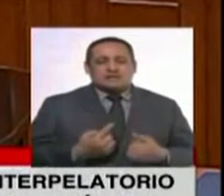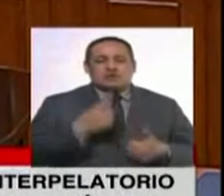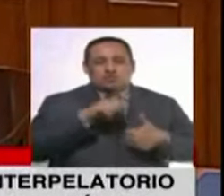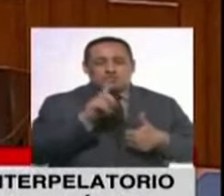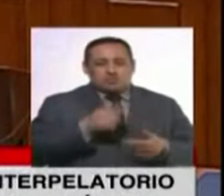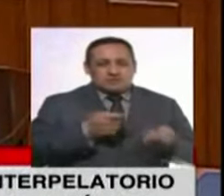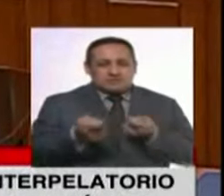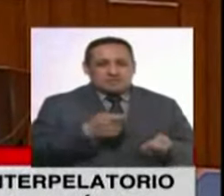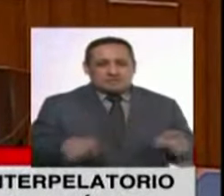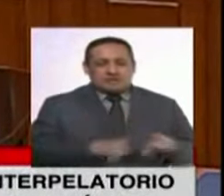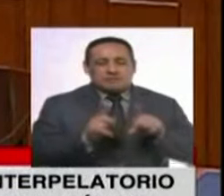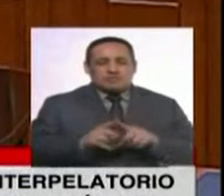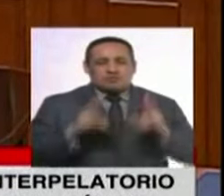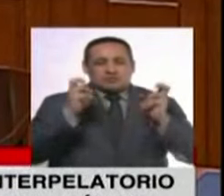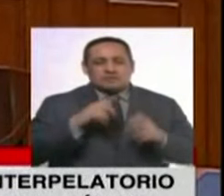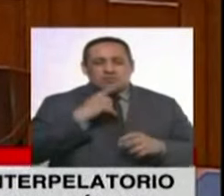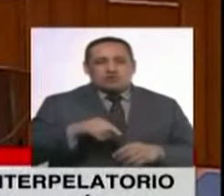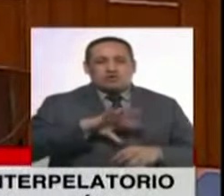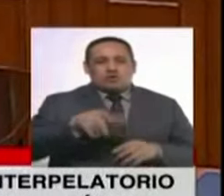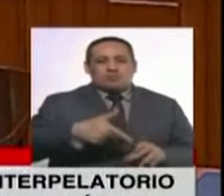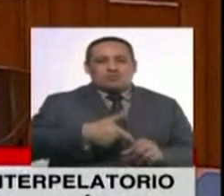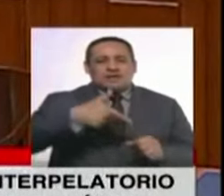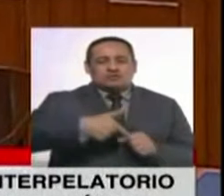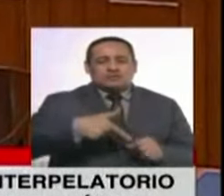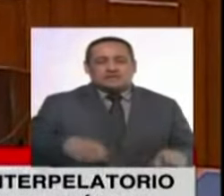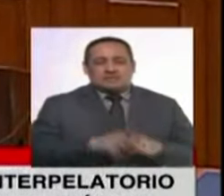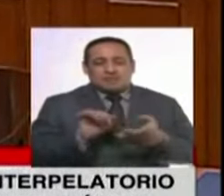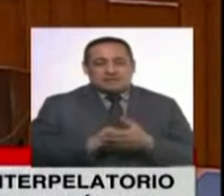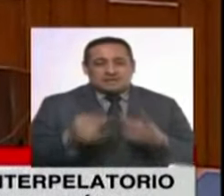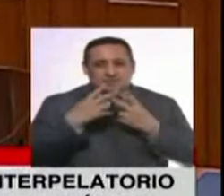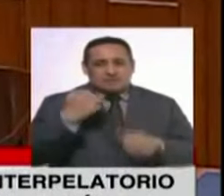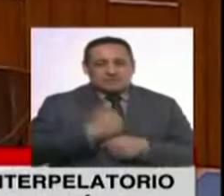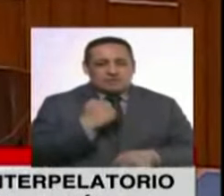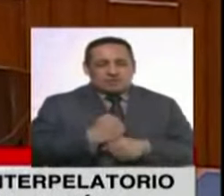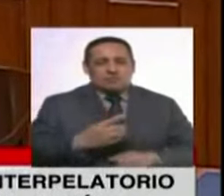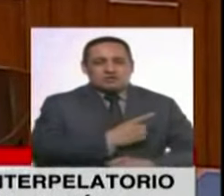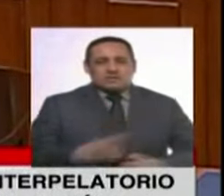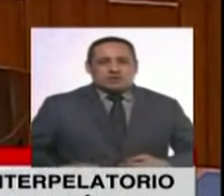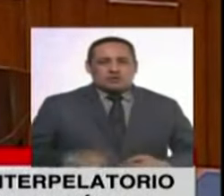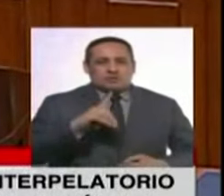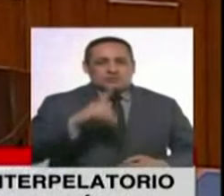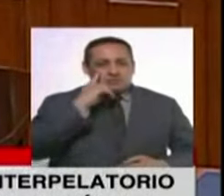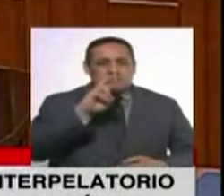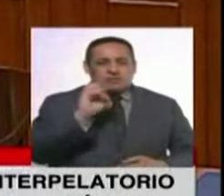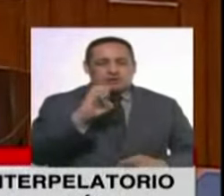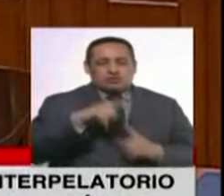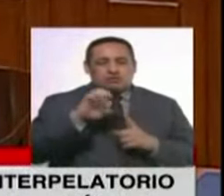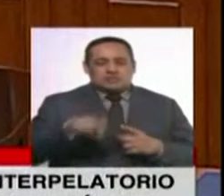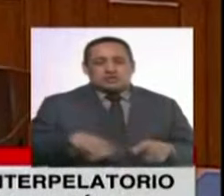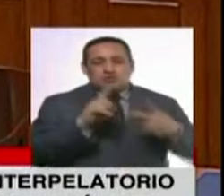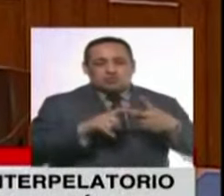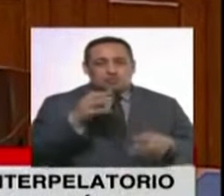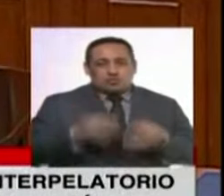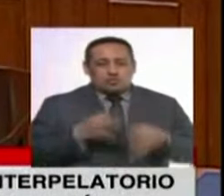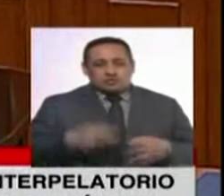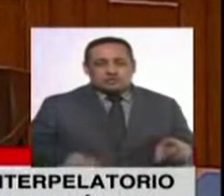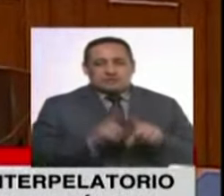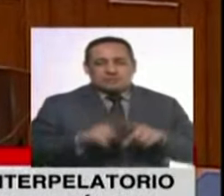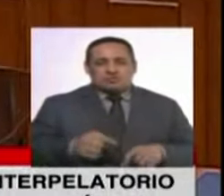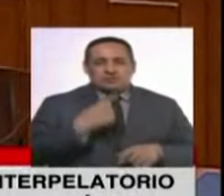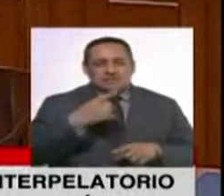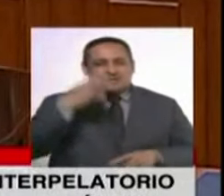en trámite Por la presunta sustracción de gasolina cuando se desempeñaba como director de la gircote y otro proceso por